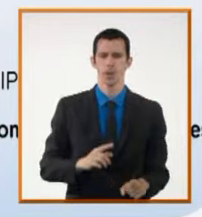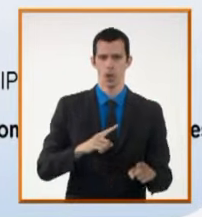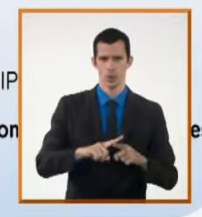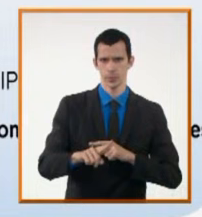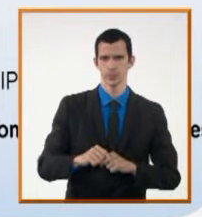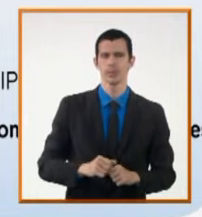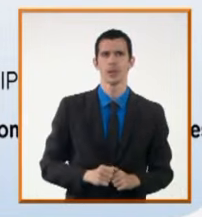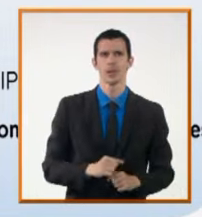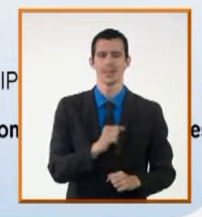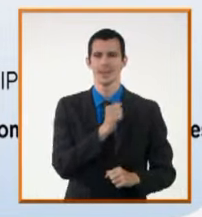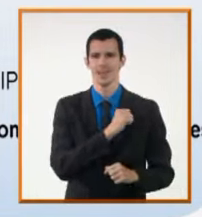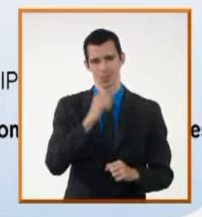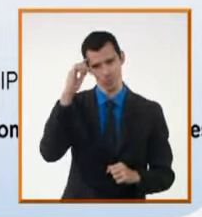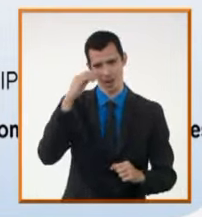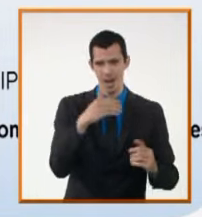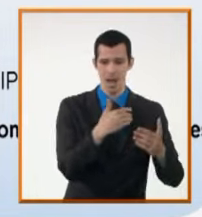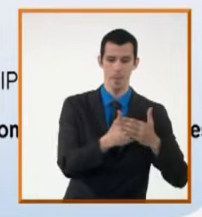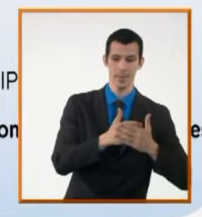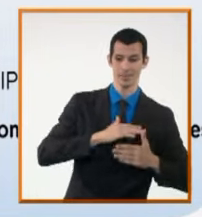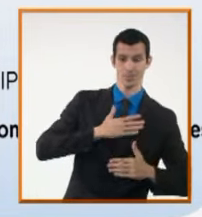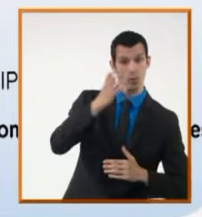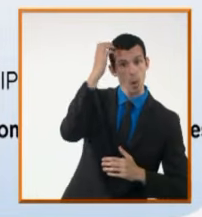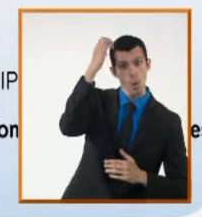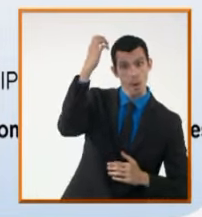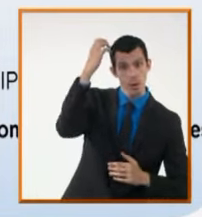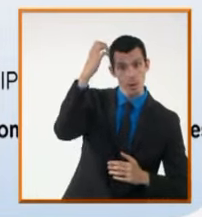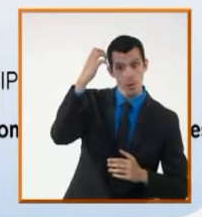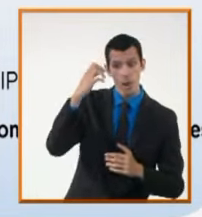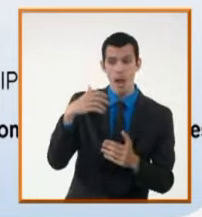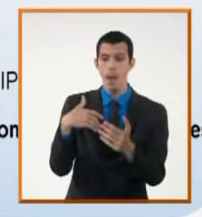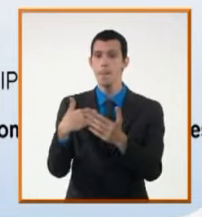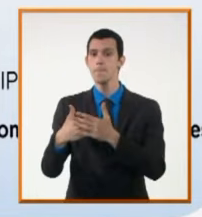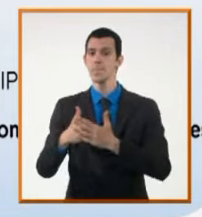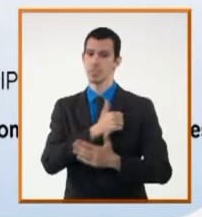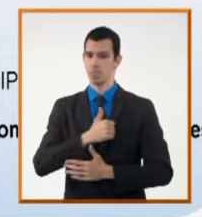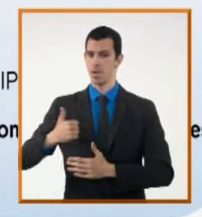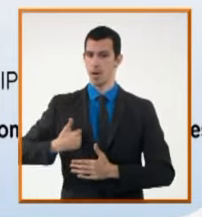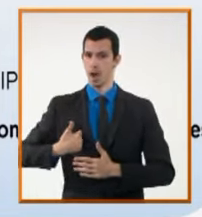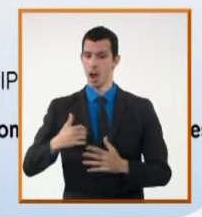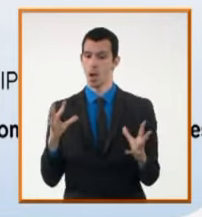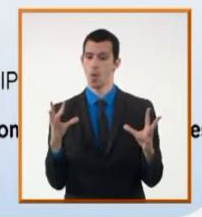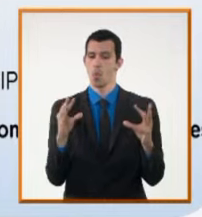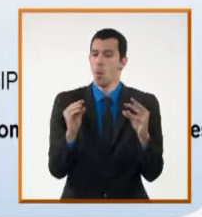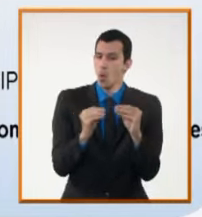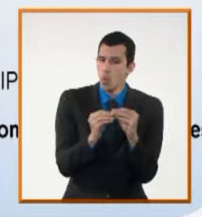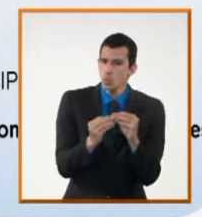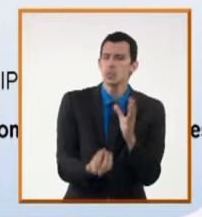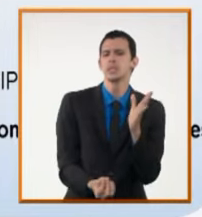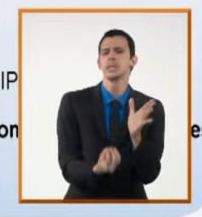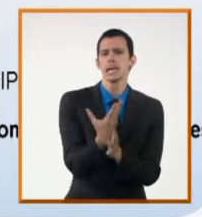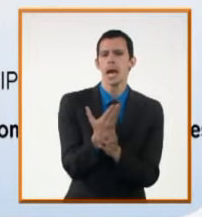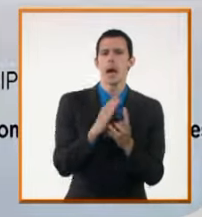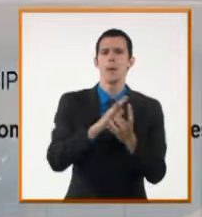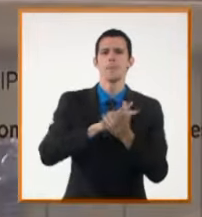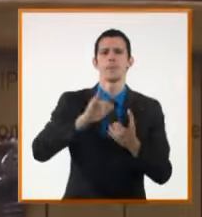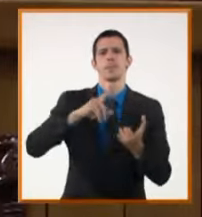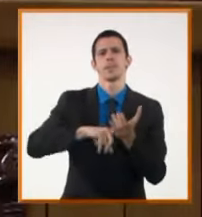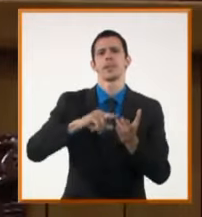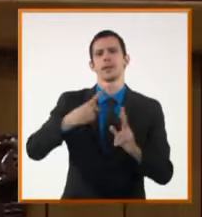tenemos ya que implementarlo el año que viene y a partir de las potencialidades de